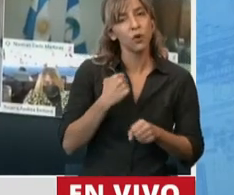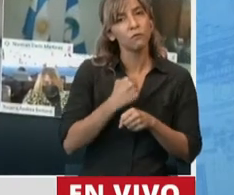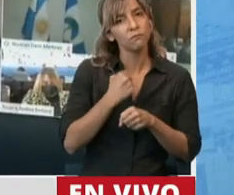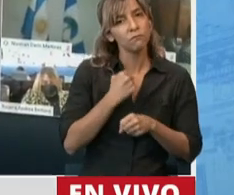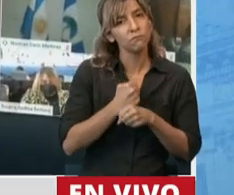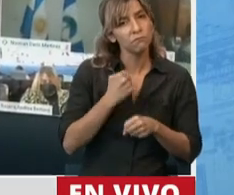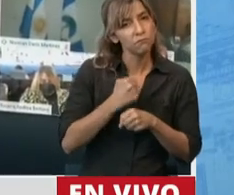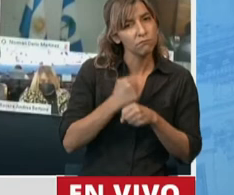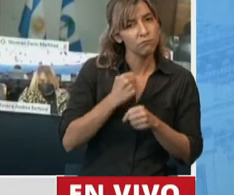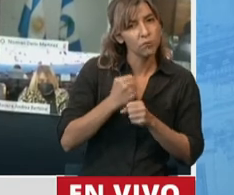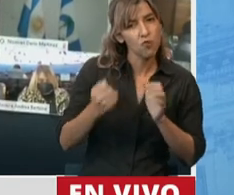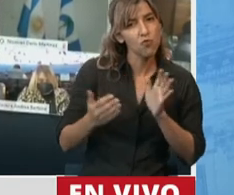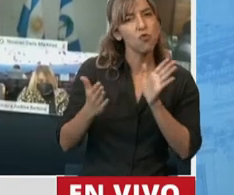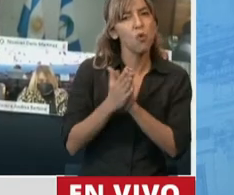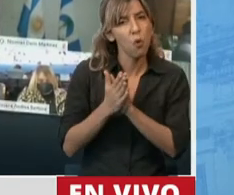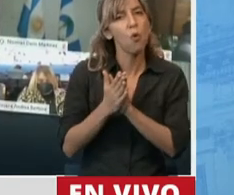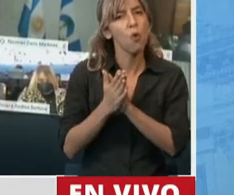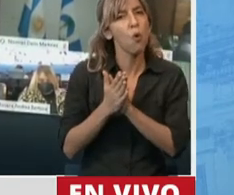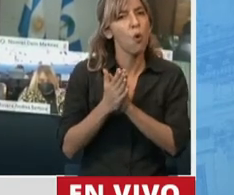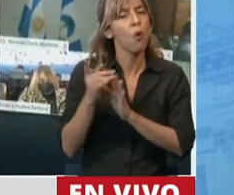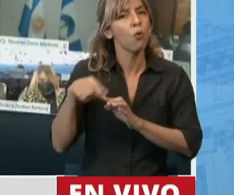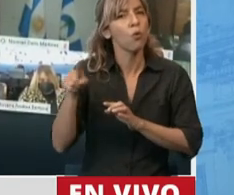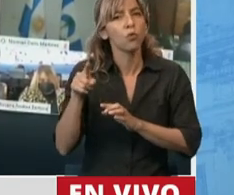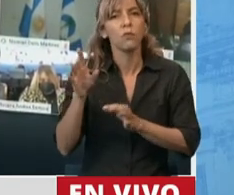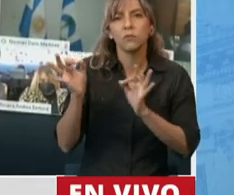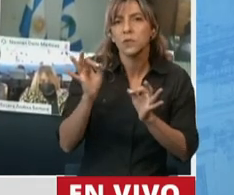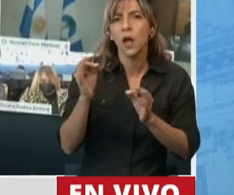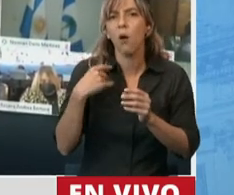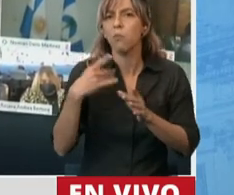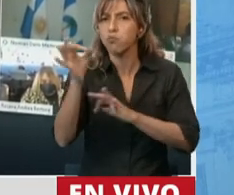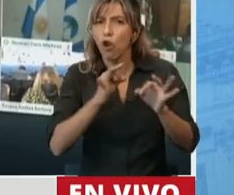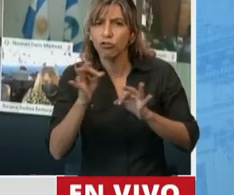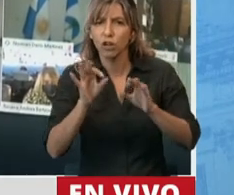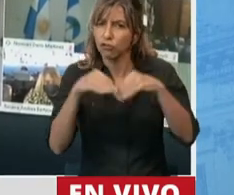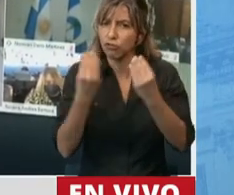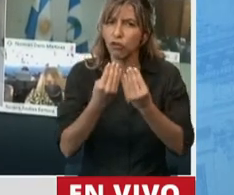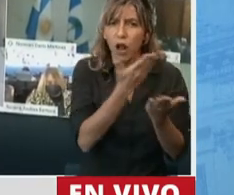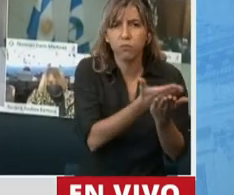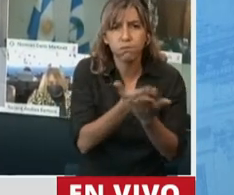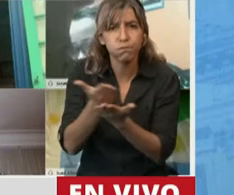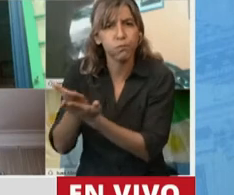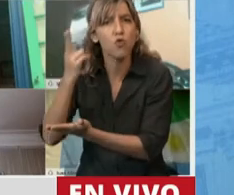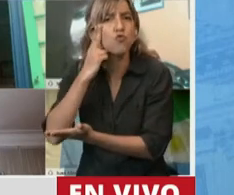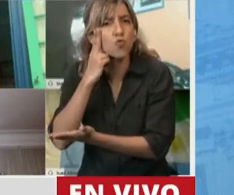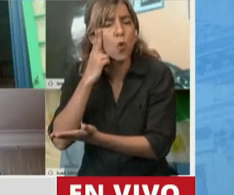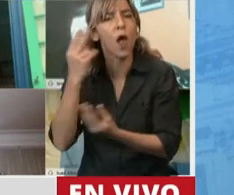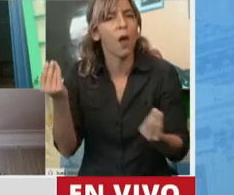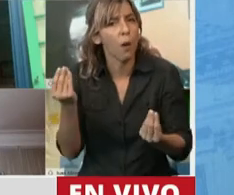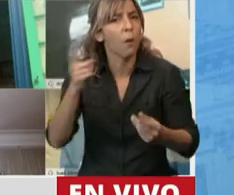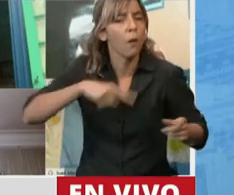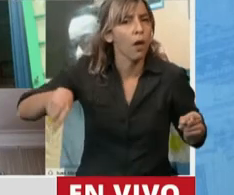muy asiduamente con muchos proyectos, 9 exactamente proyectos de ley con el